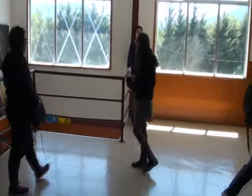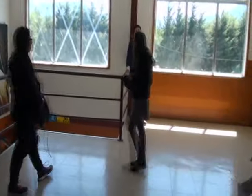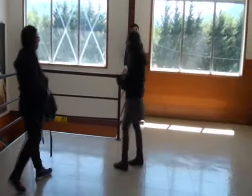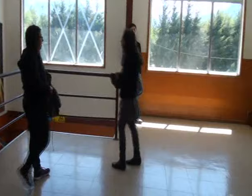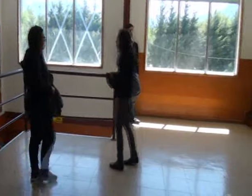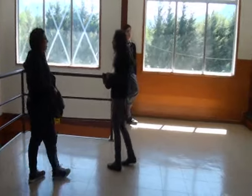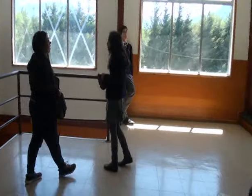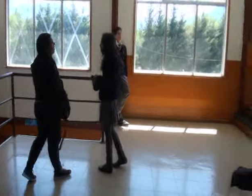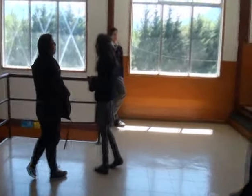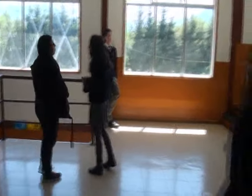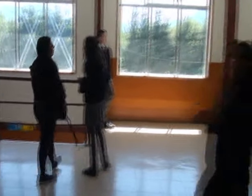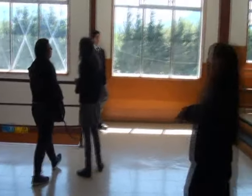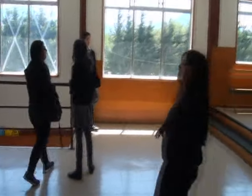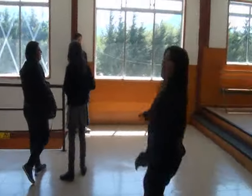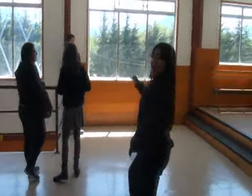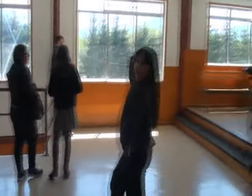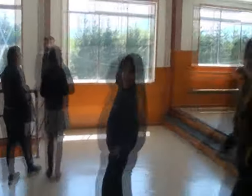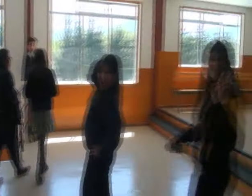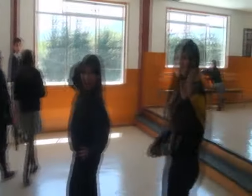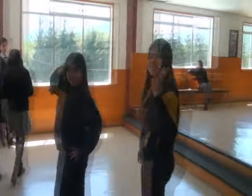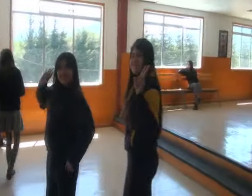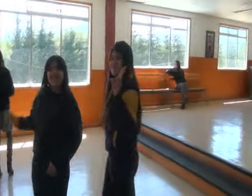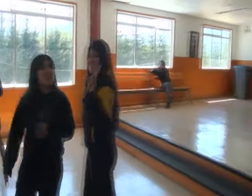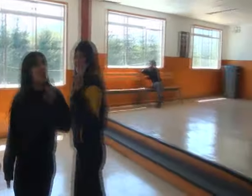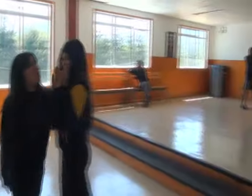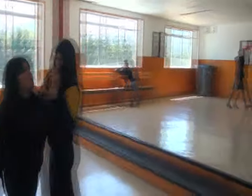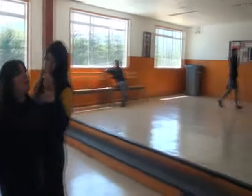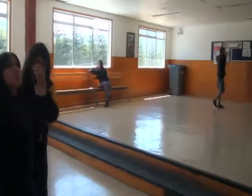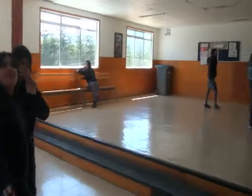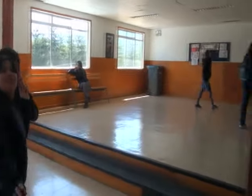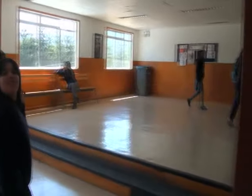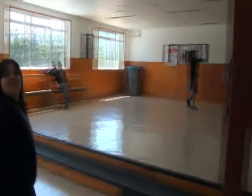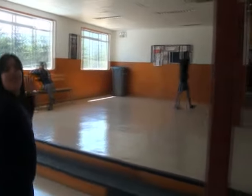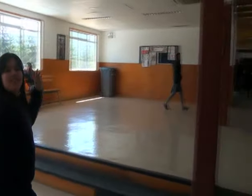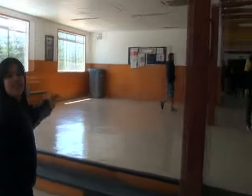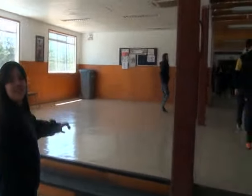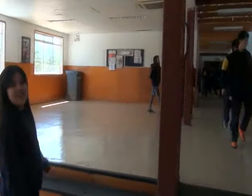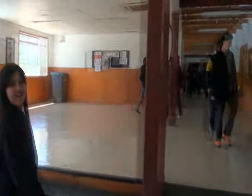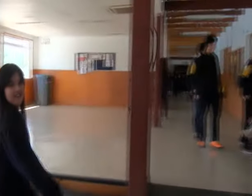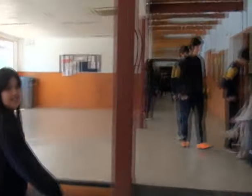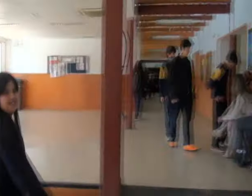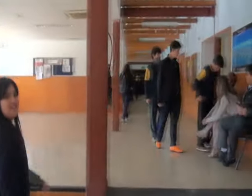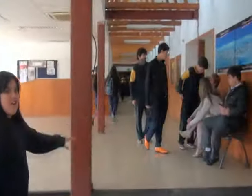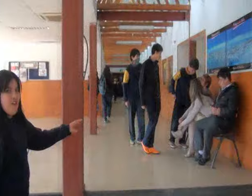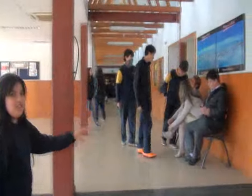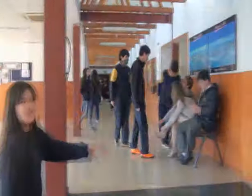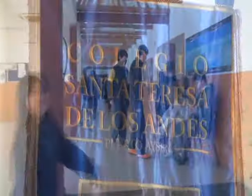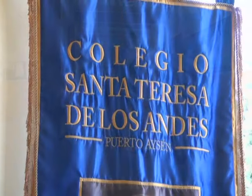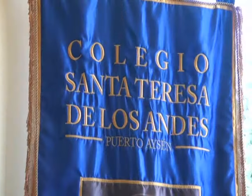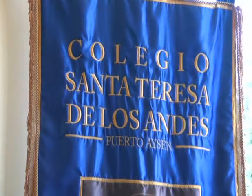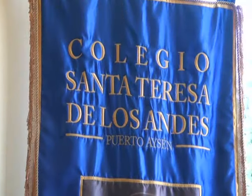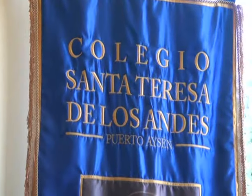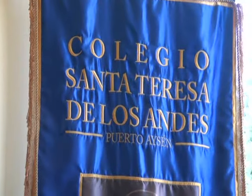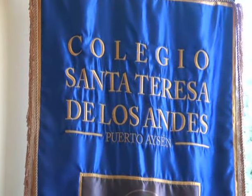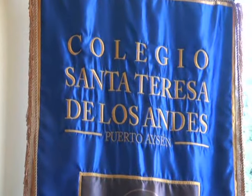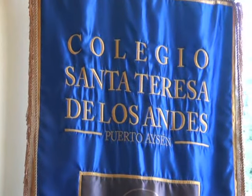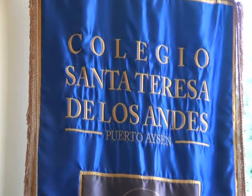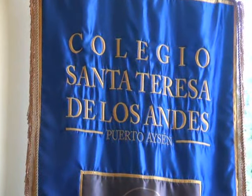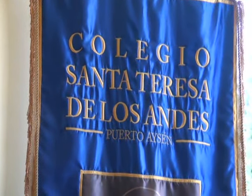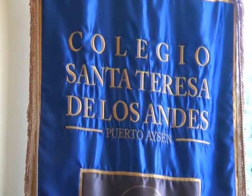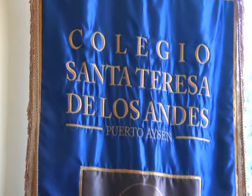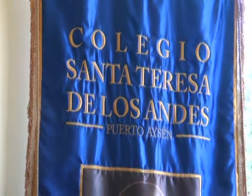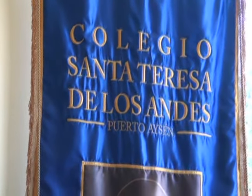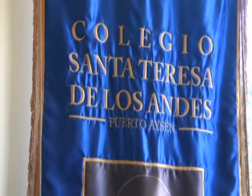formados en las aulas del Santa Teresa. Así que hoy día, como le contaba recién y como usted lo señalaba, nos acercamos ya a esta